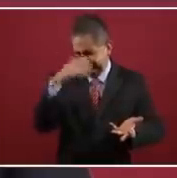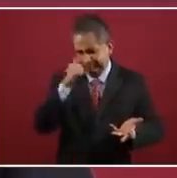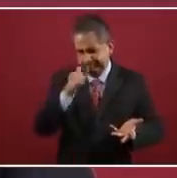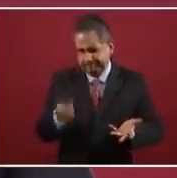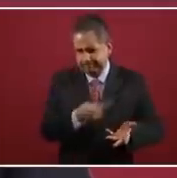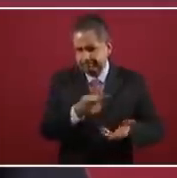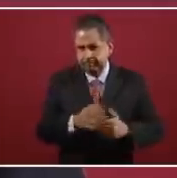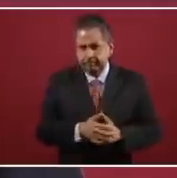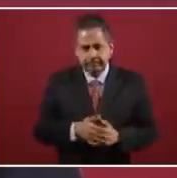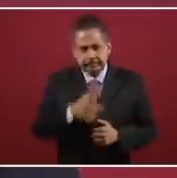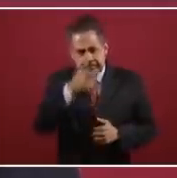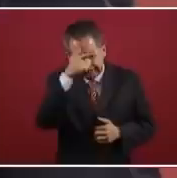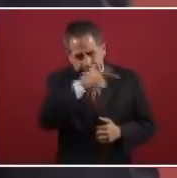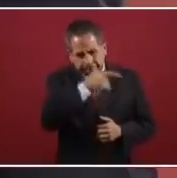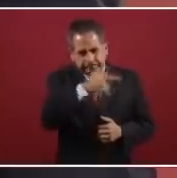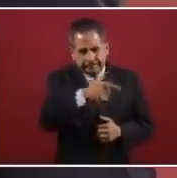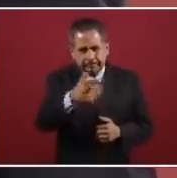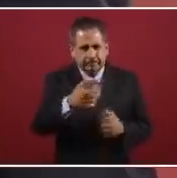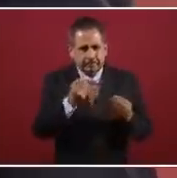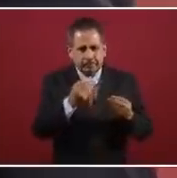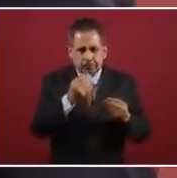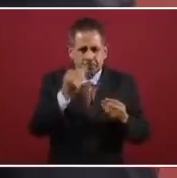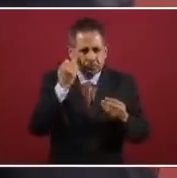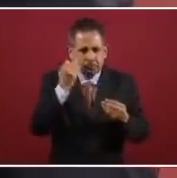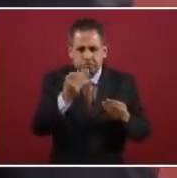Y ahora ya estoy viendo que es mucho tiempo,